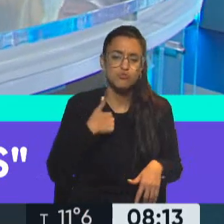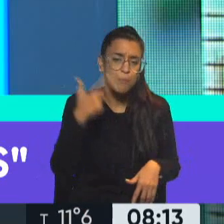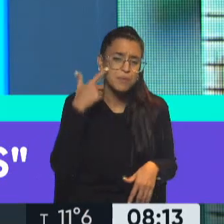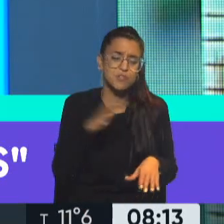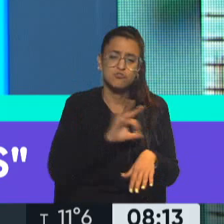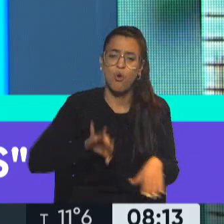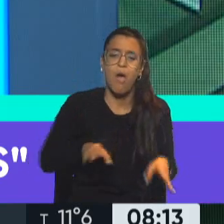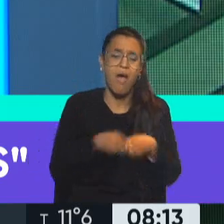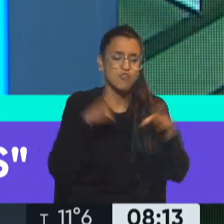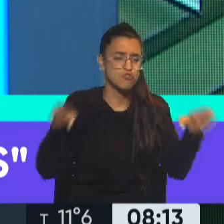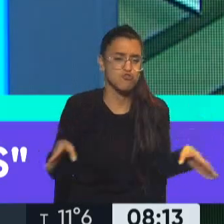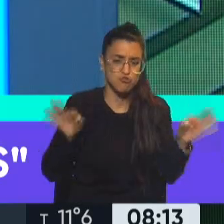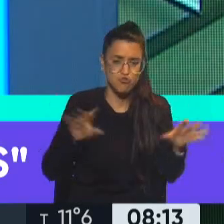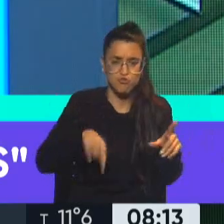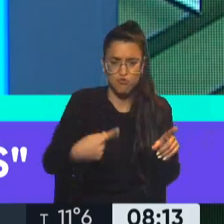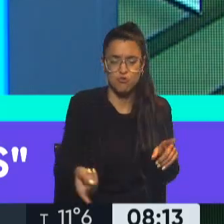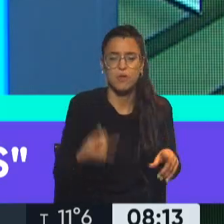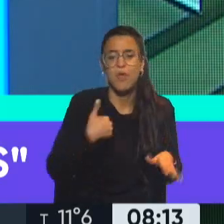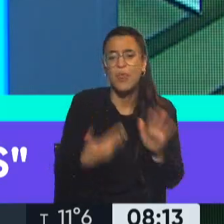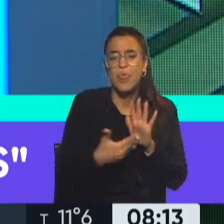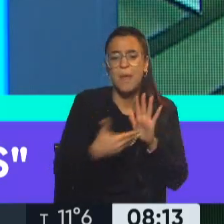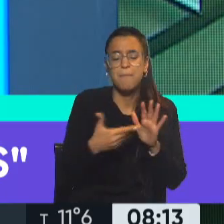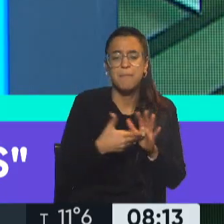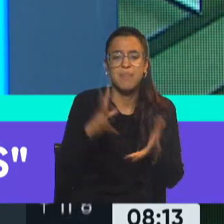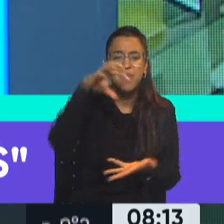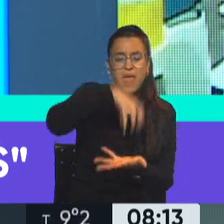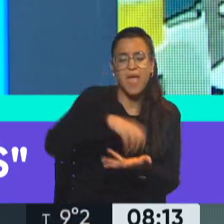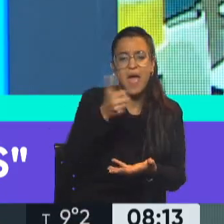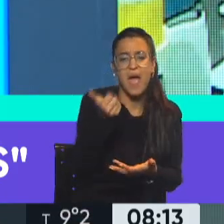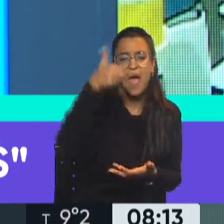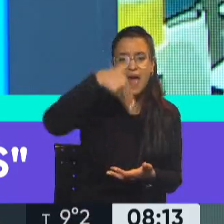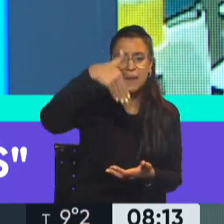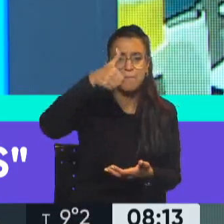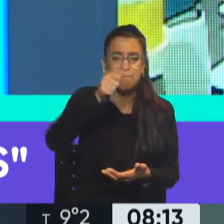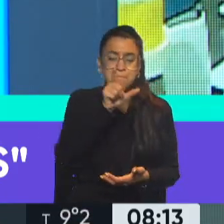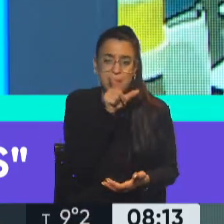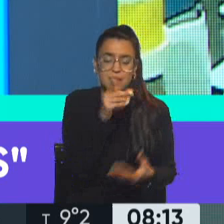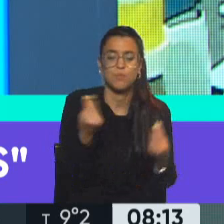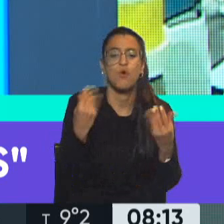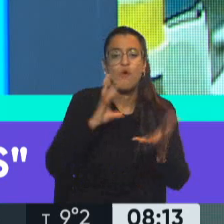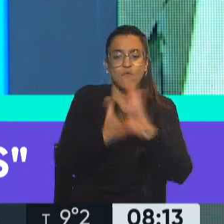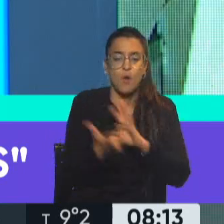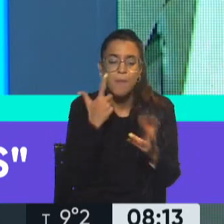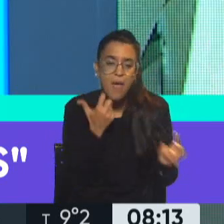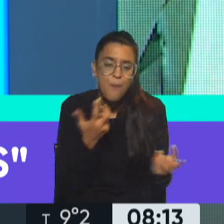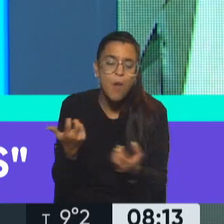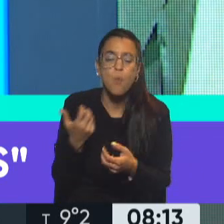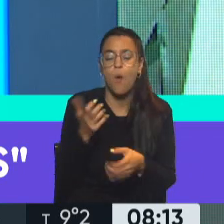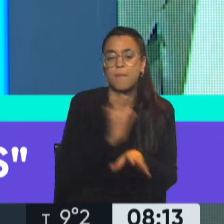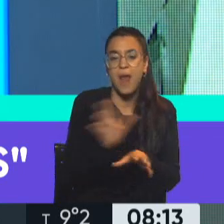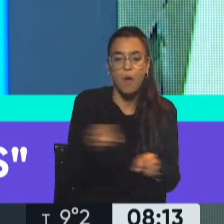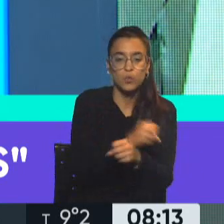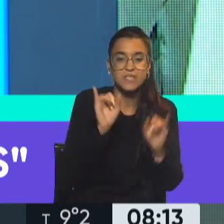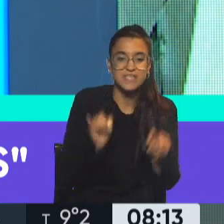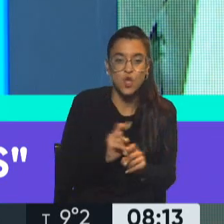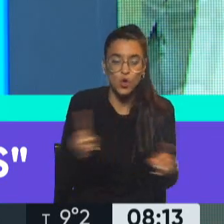curso del año. De todas maneras, eso depende del ente regulatorio, de ANMAT, porque la forma de evaluar una vacuna, cuándo se autoriza o